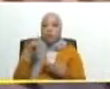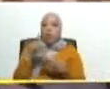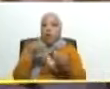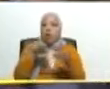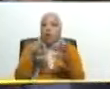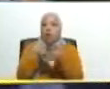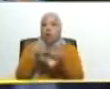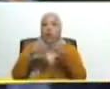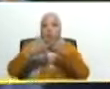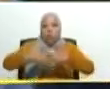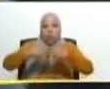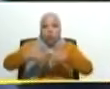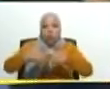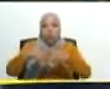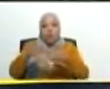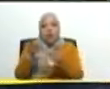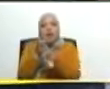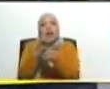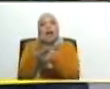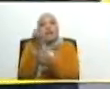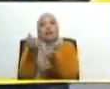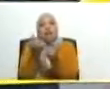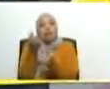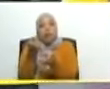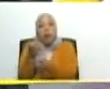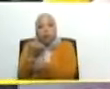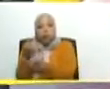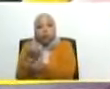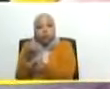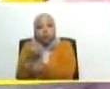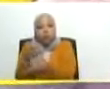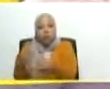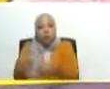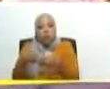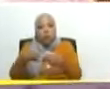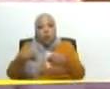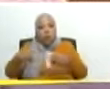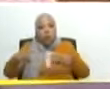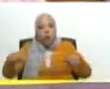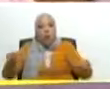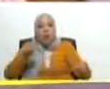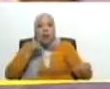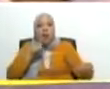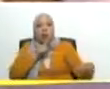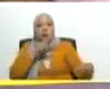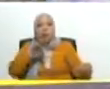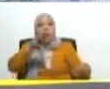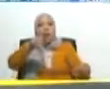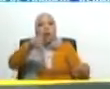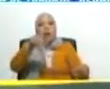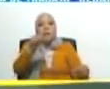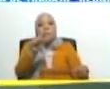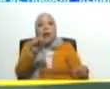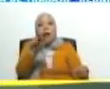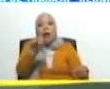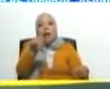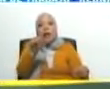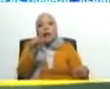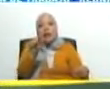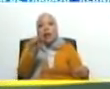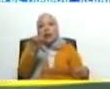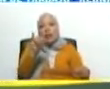Hay yacimientos conjuntos de gas en Lorán Manatí, ¿correcto? En Lorán